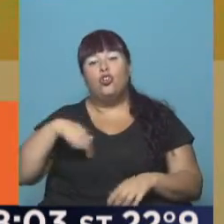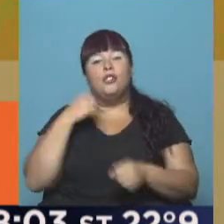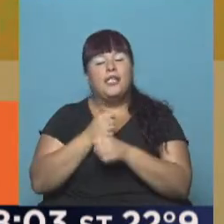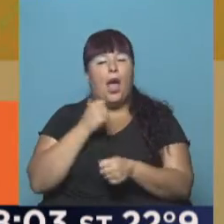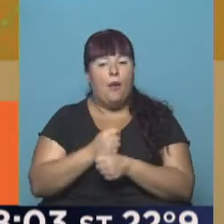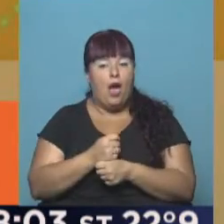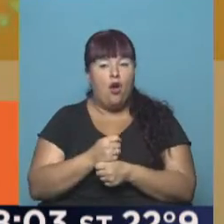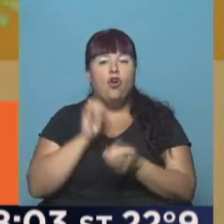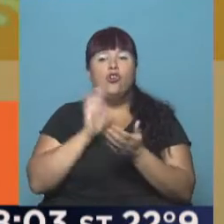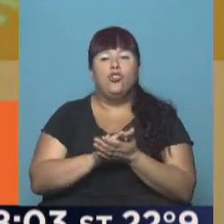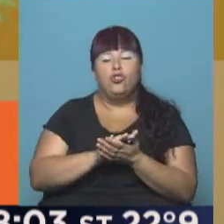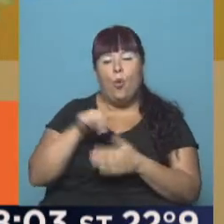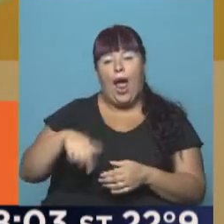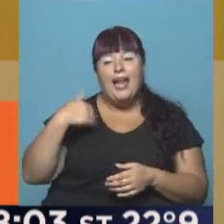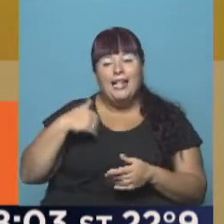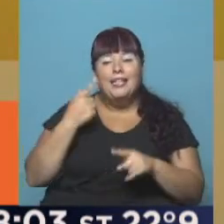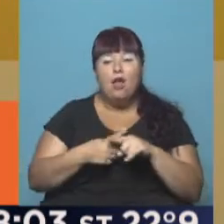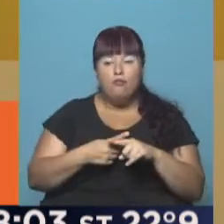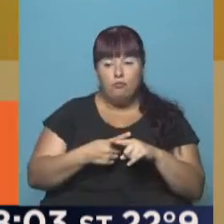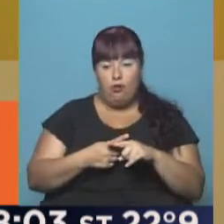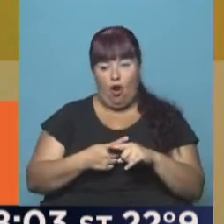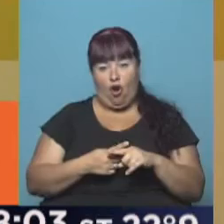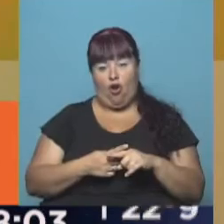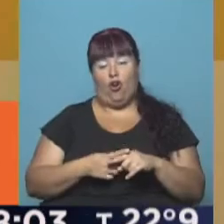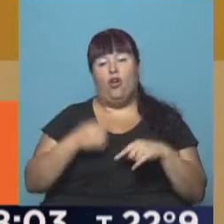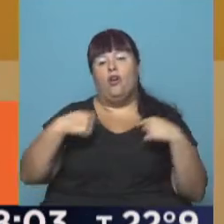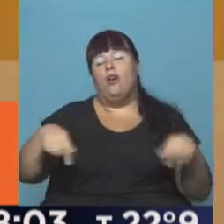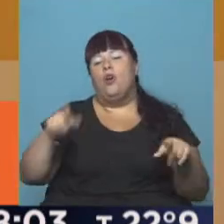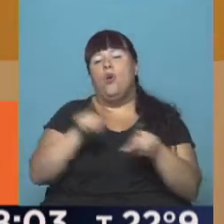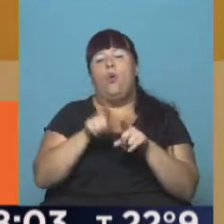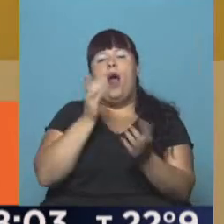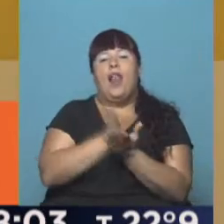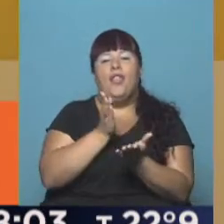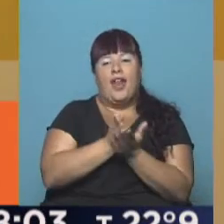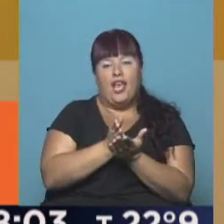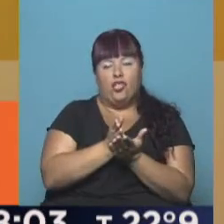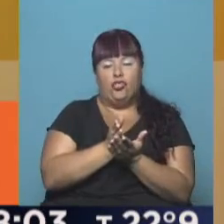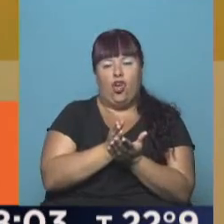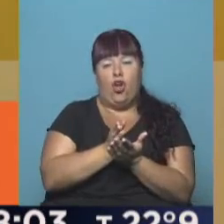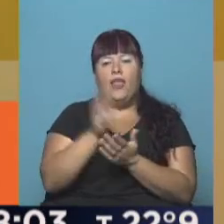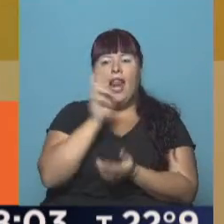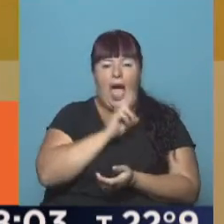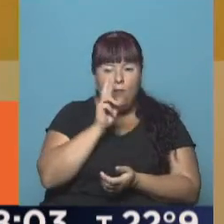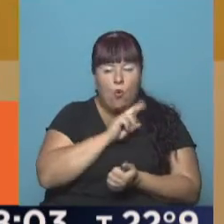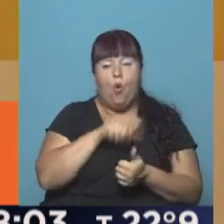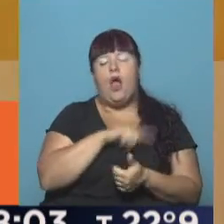trabaja en Argentina por ejes temáticos como los derechos de la